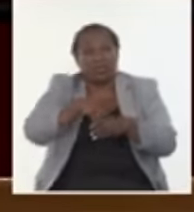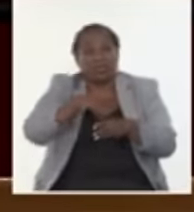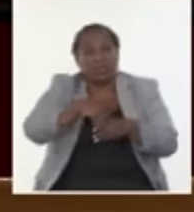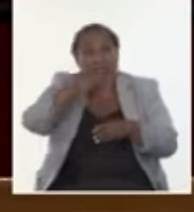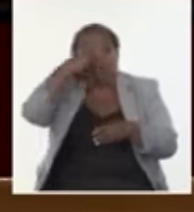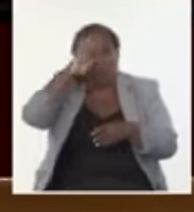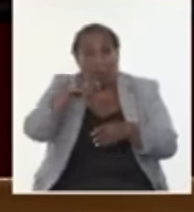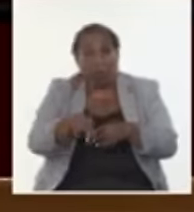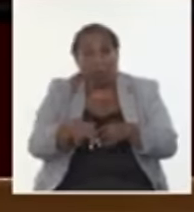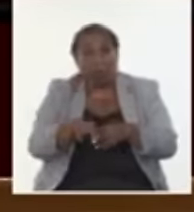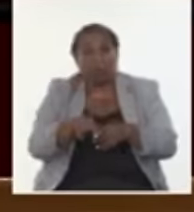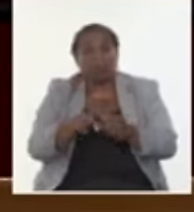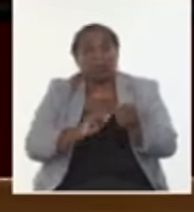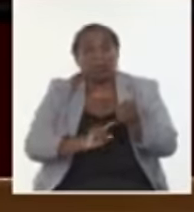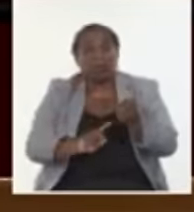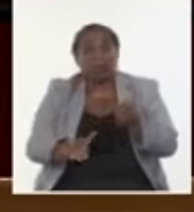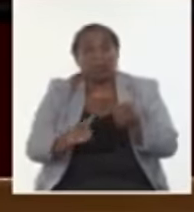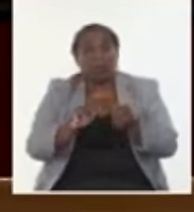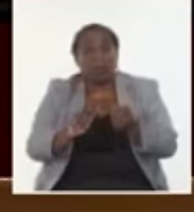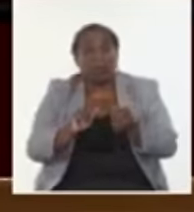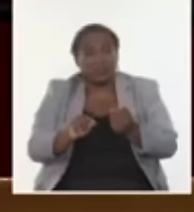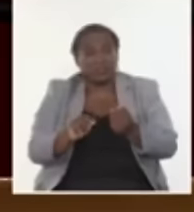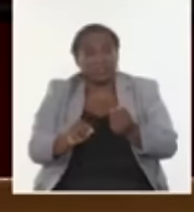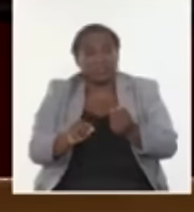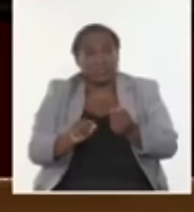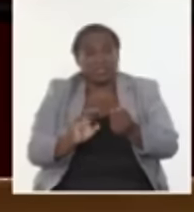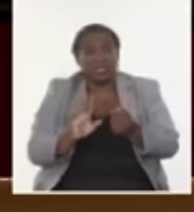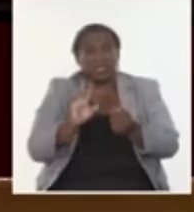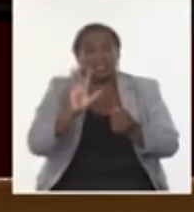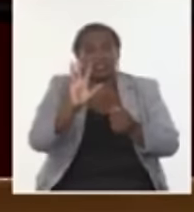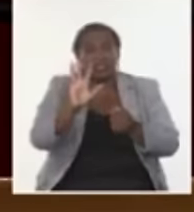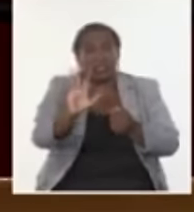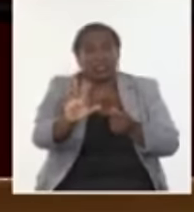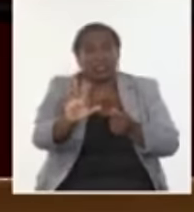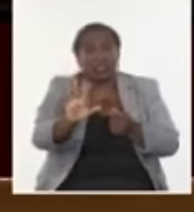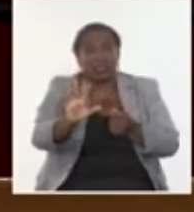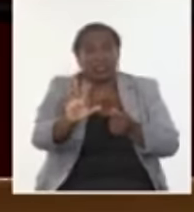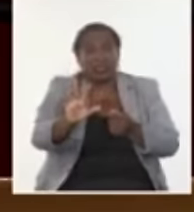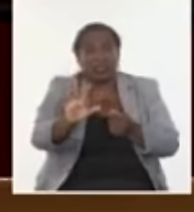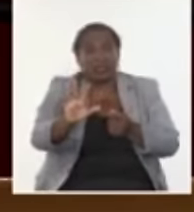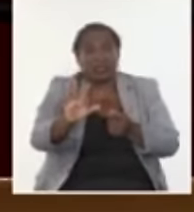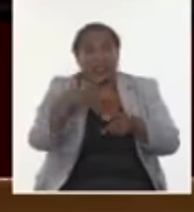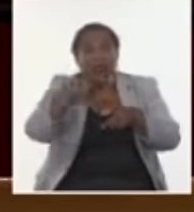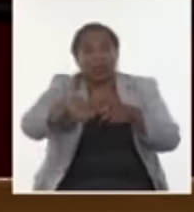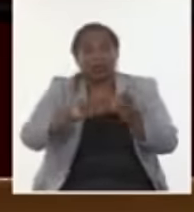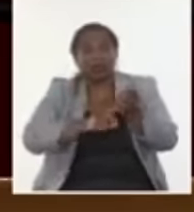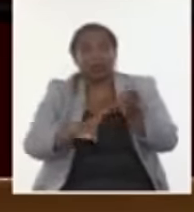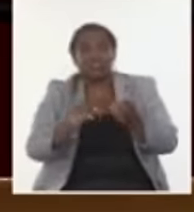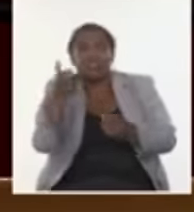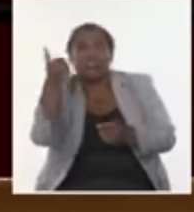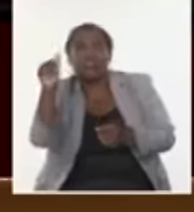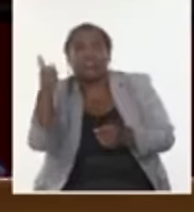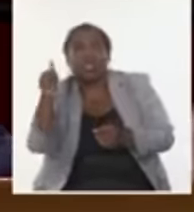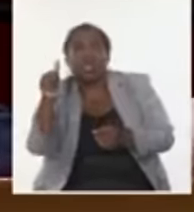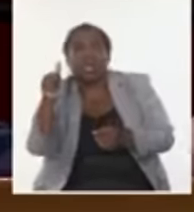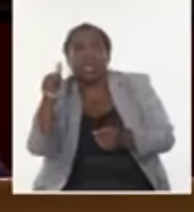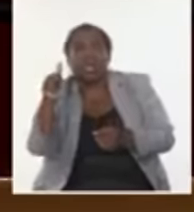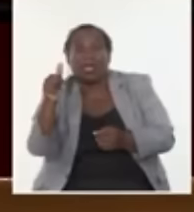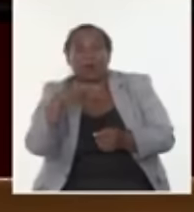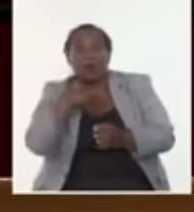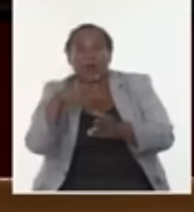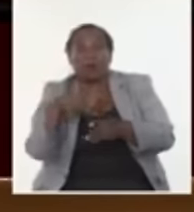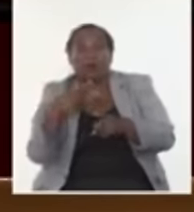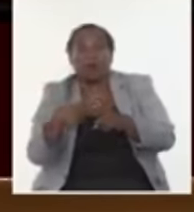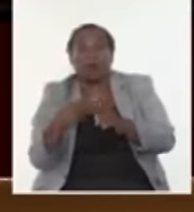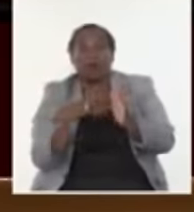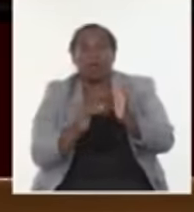hay provincias que están en 5, y porque unas logran 5 y otras están en 10. Y tenemos ese